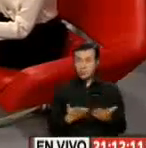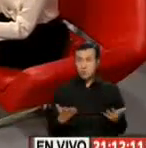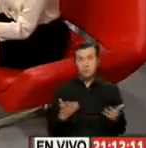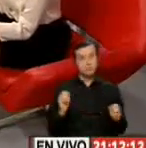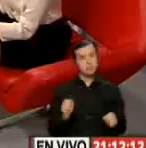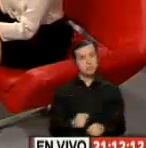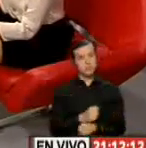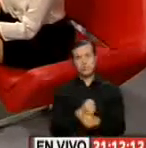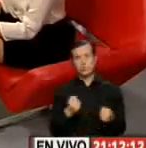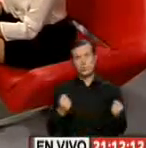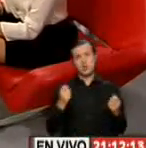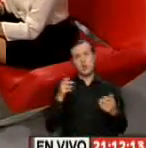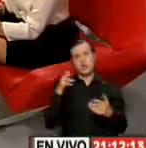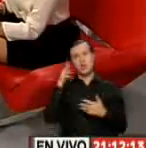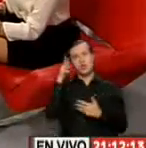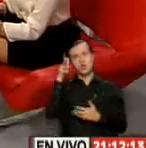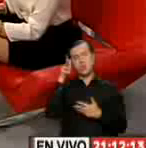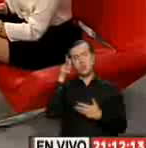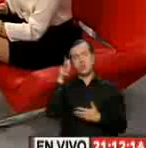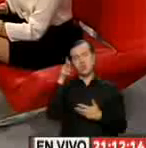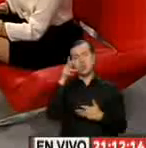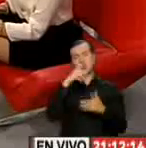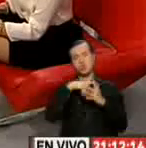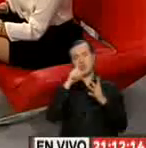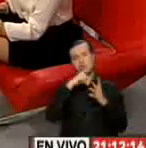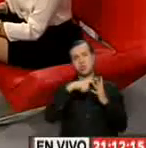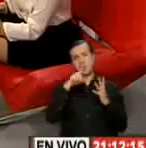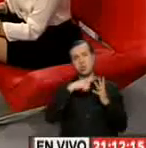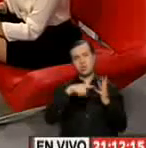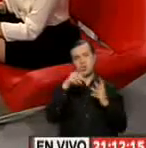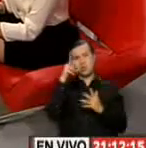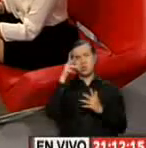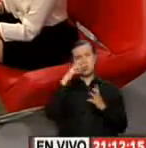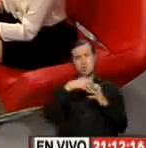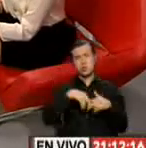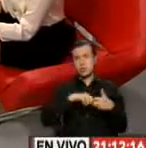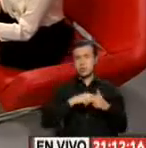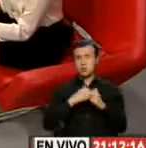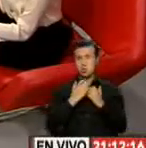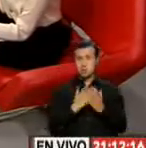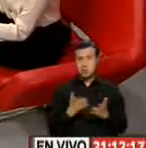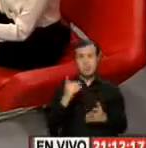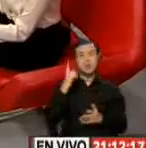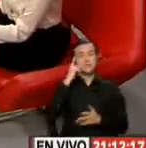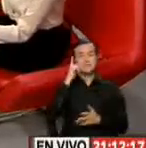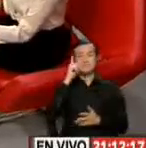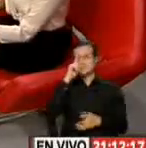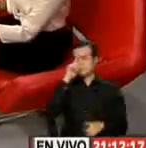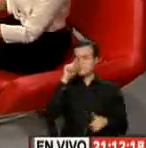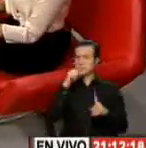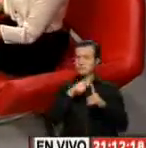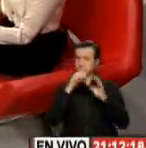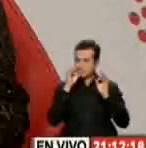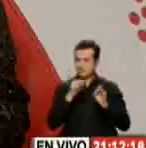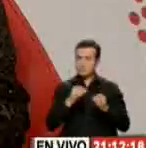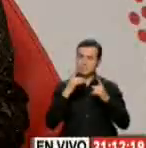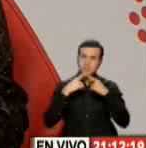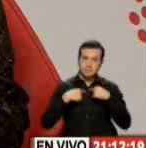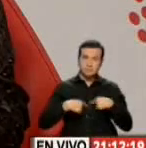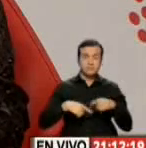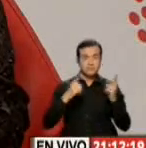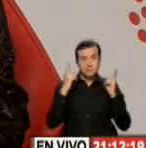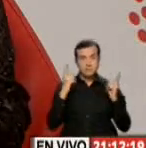seguir teniendo discursos también diversos alrededor de esa crisis humanitaria. Yo creo que para allá es la declaración.